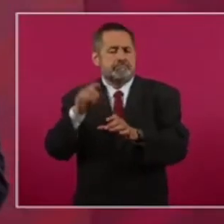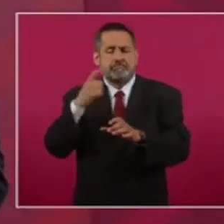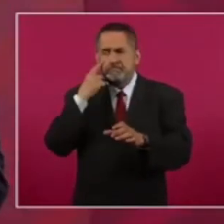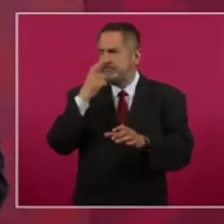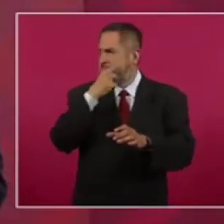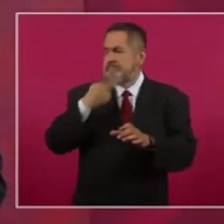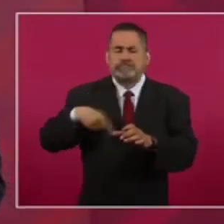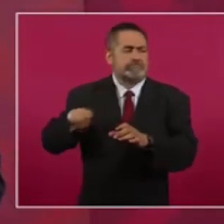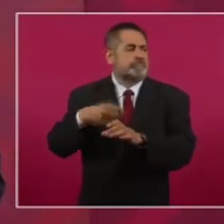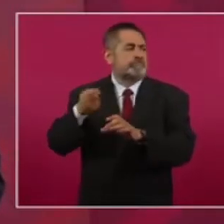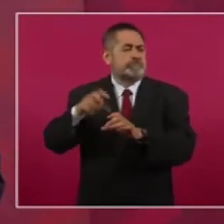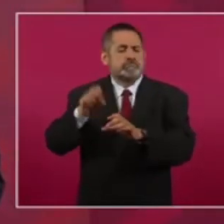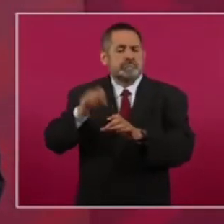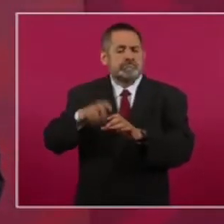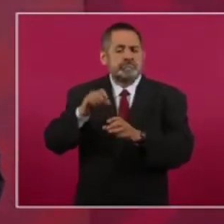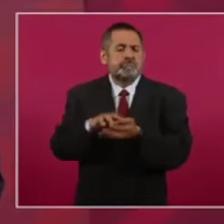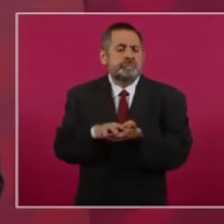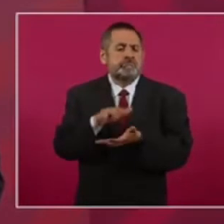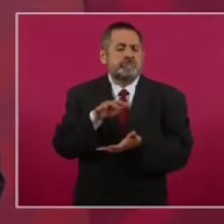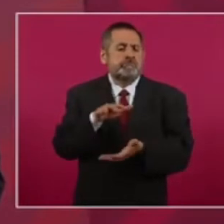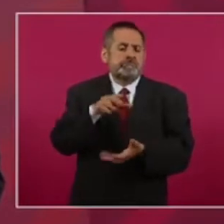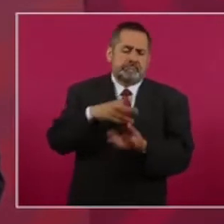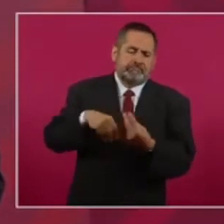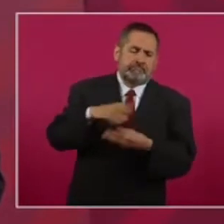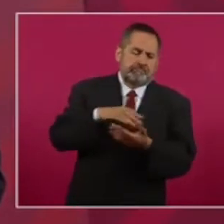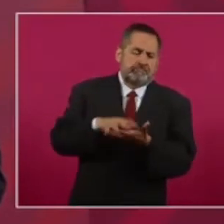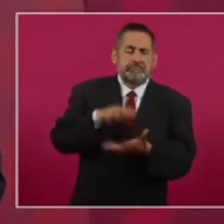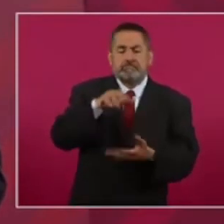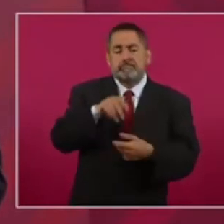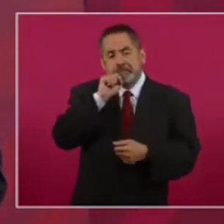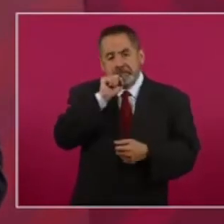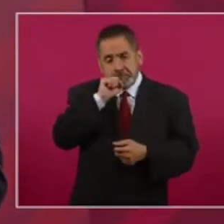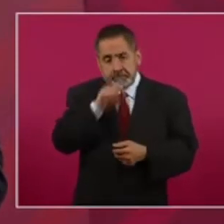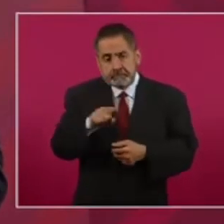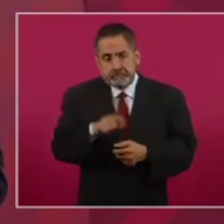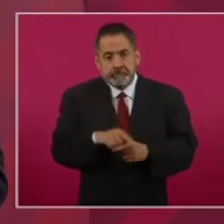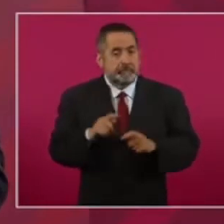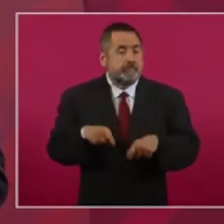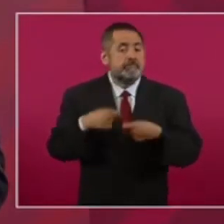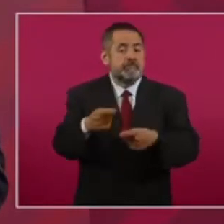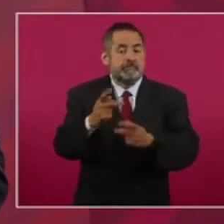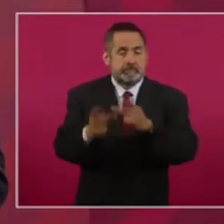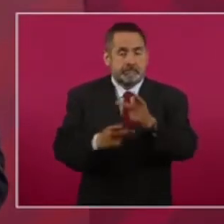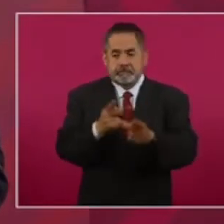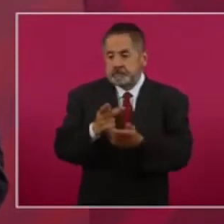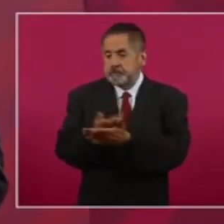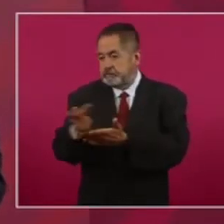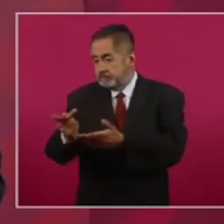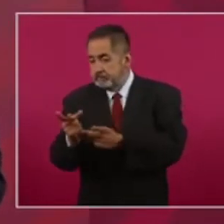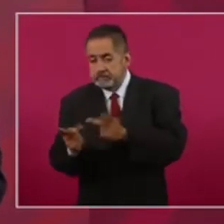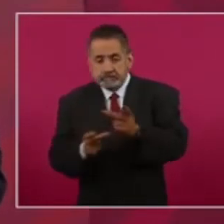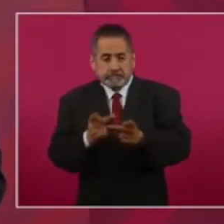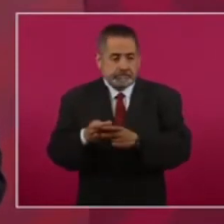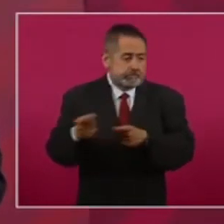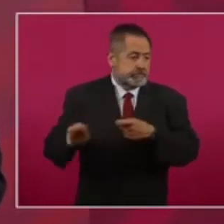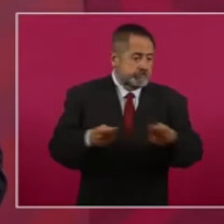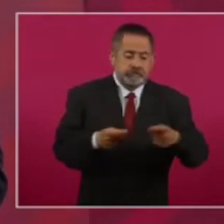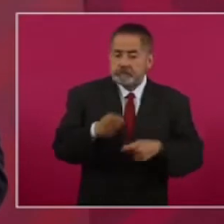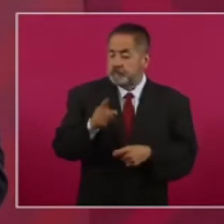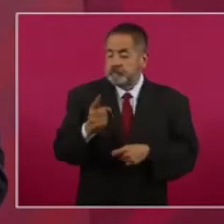y al mismo tiempo va a entregar créditos. Va a ser la